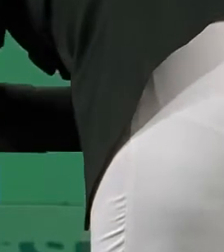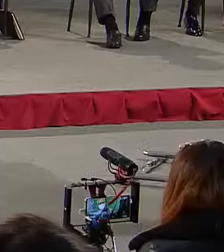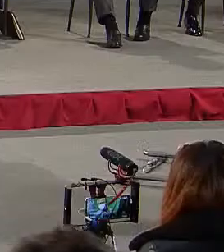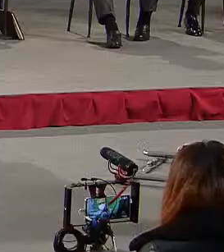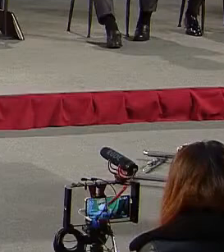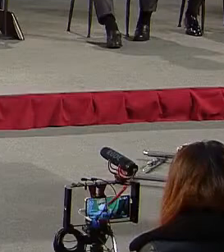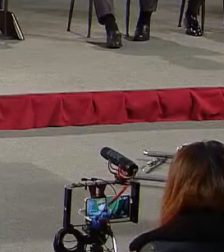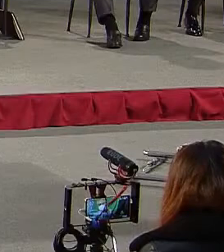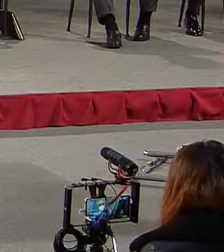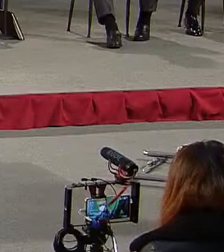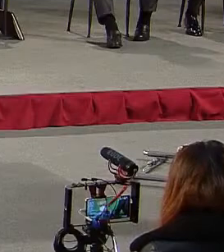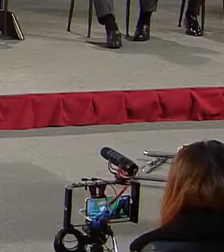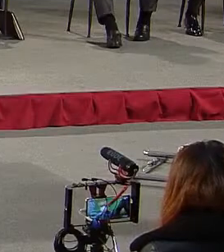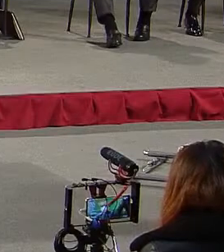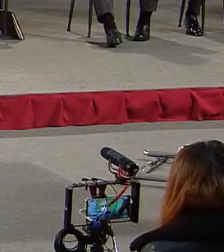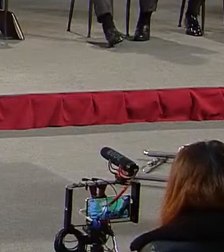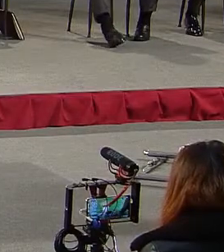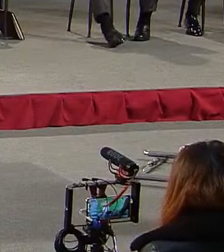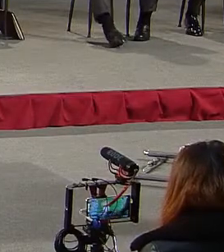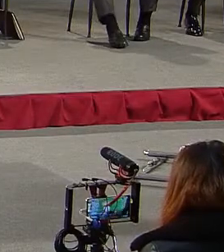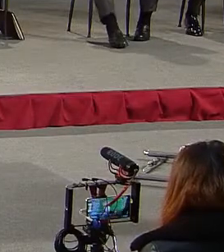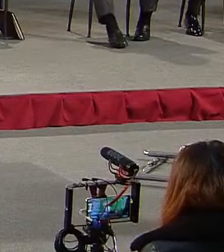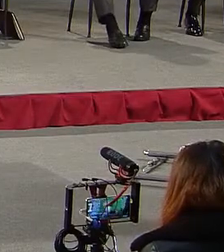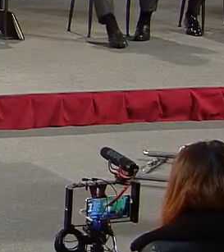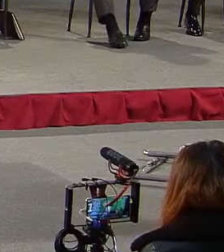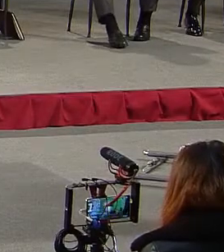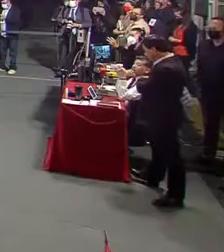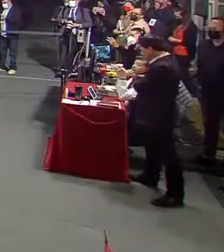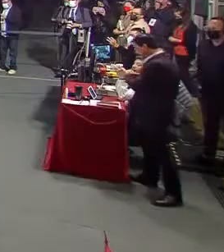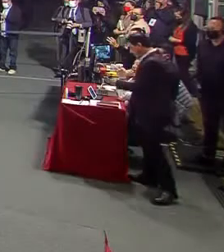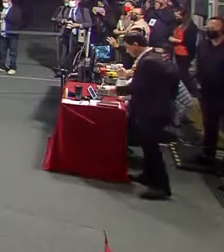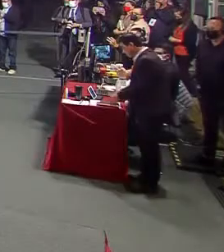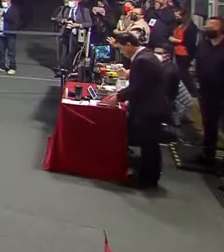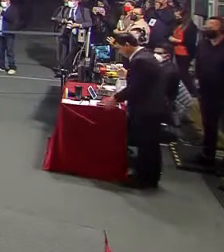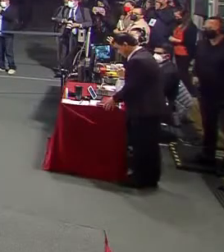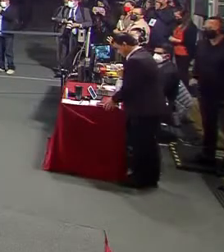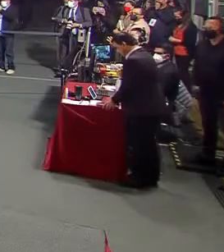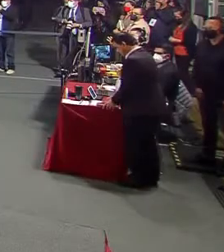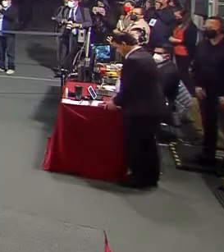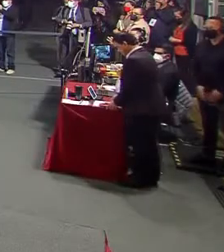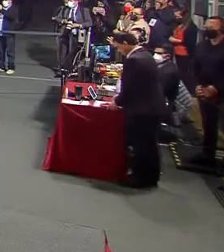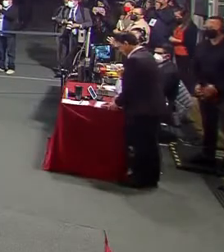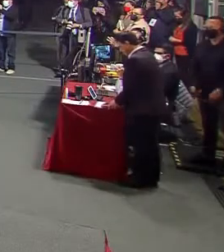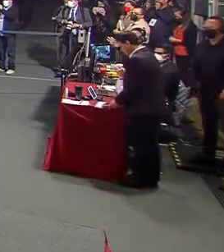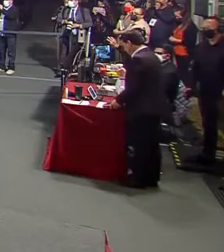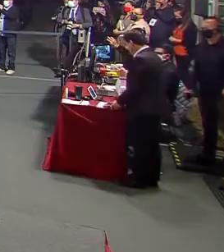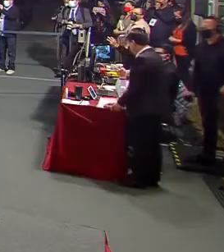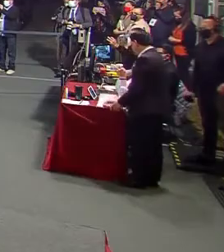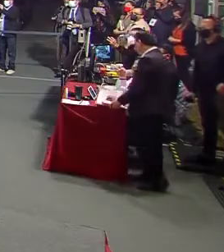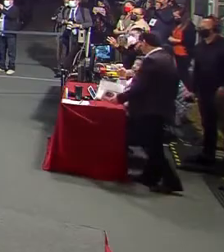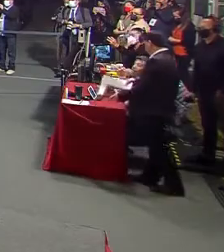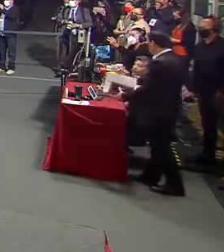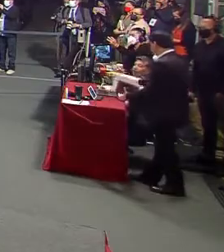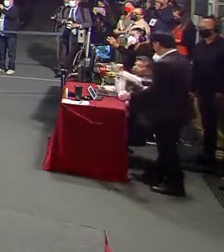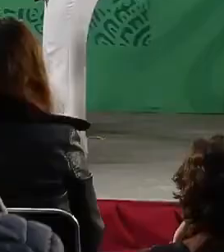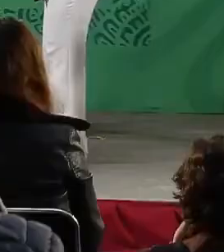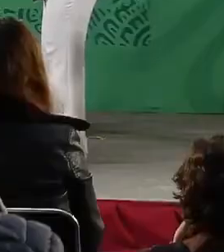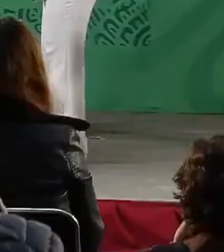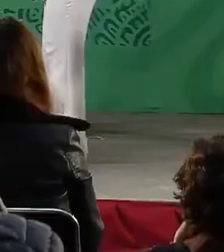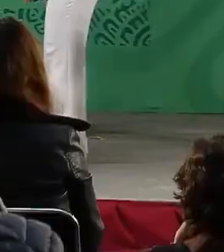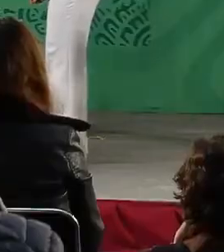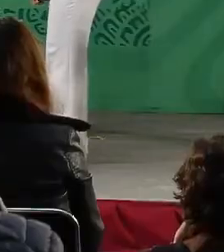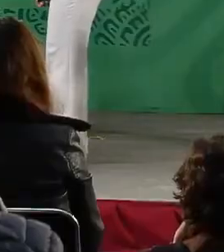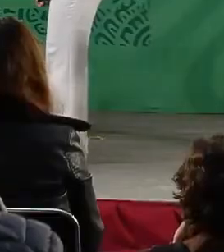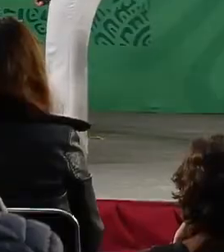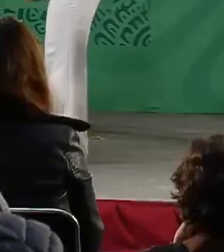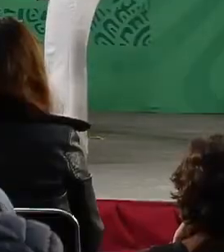Eso es todo. Puede presentar algunos de los síntomas característicos después de la vacunación,